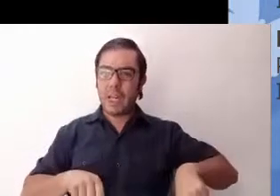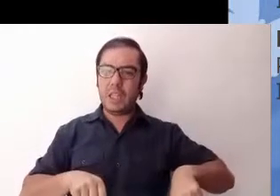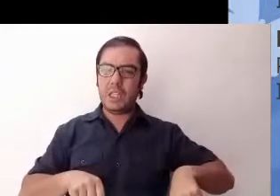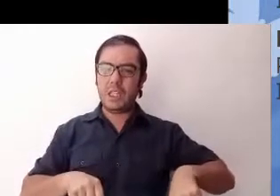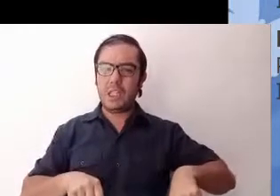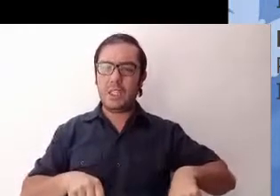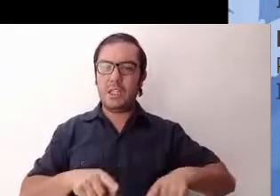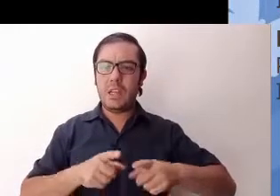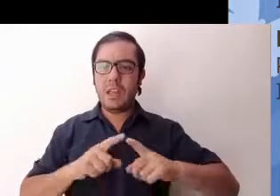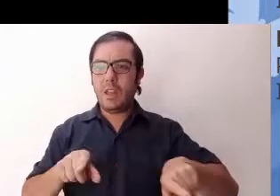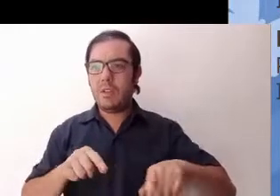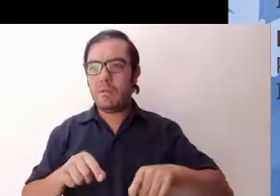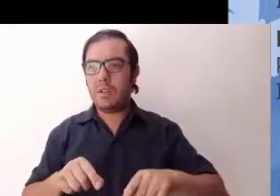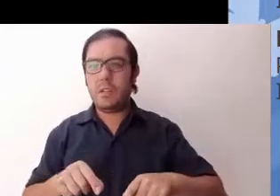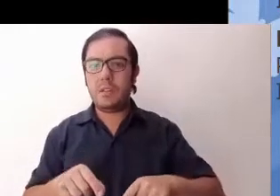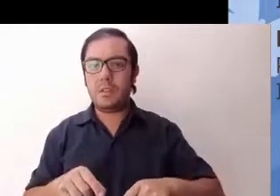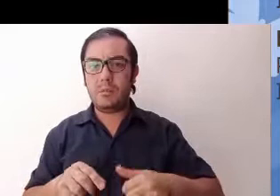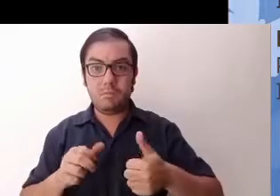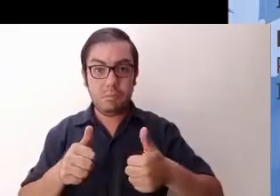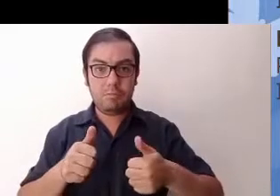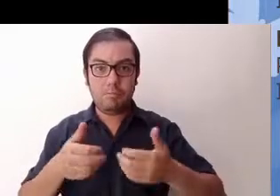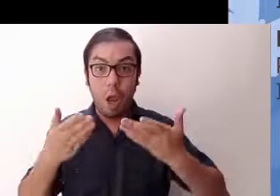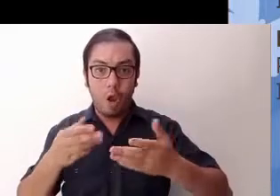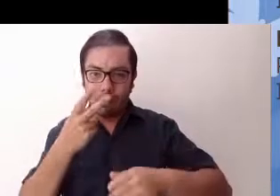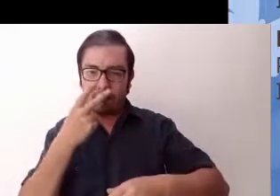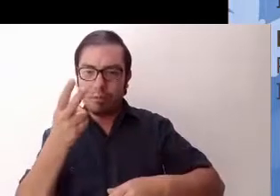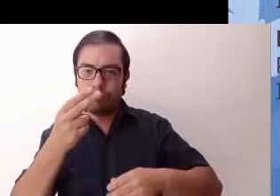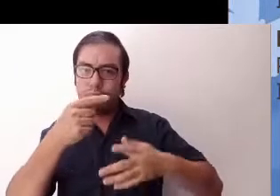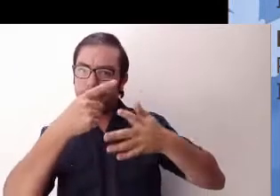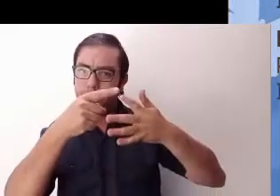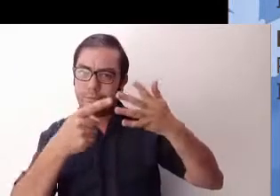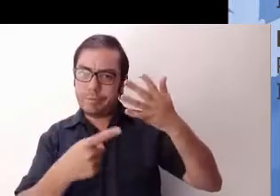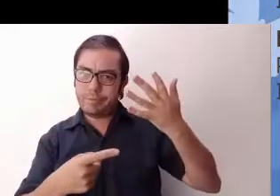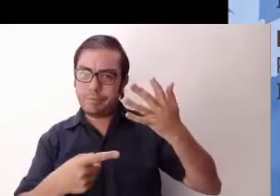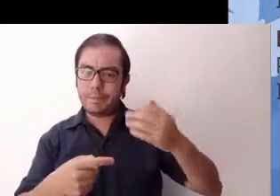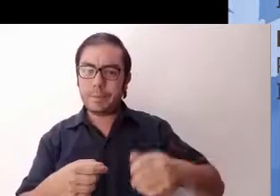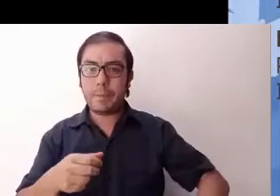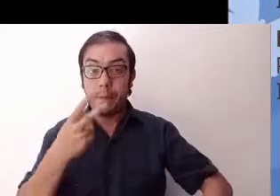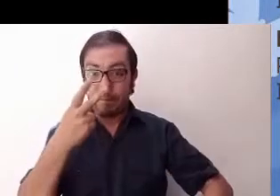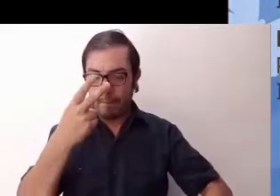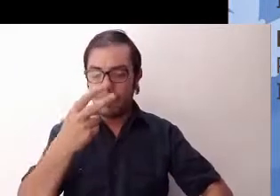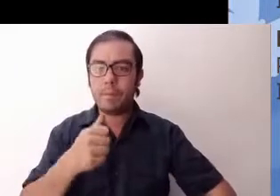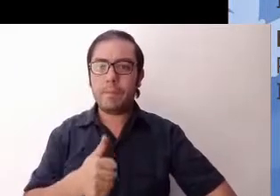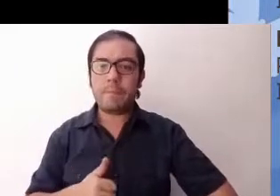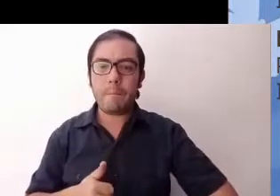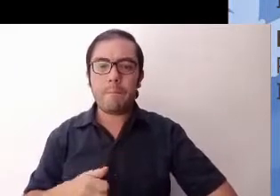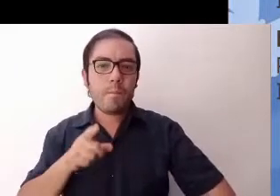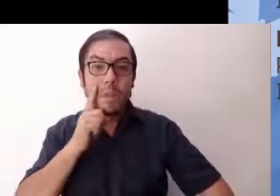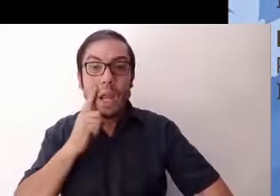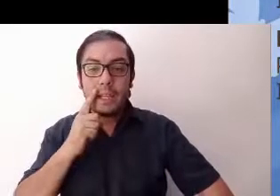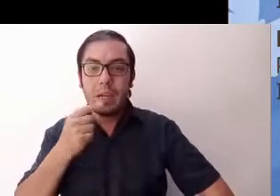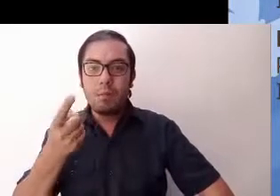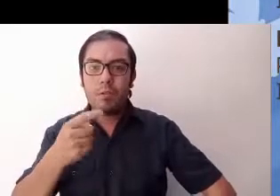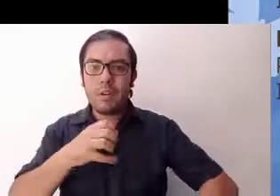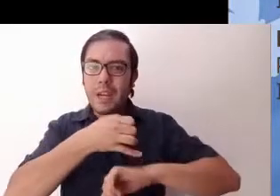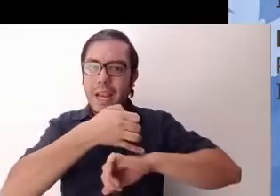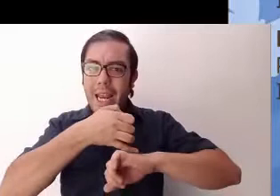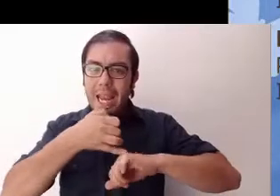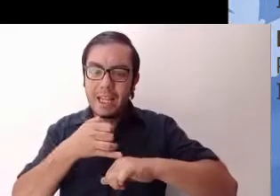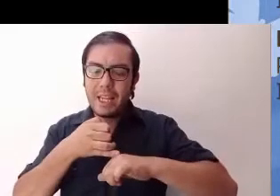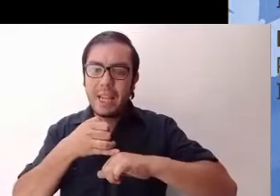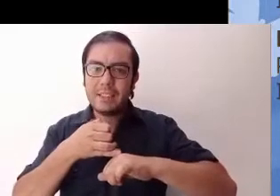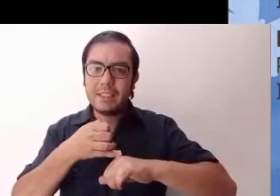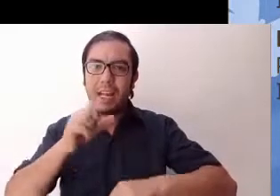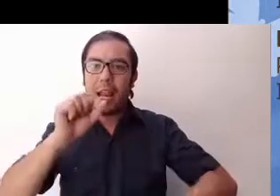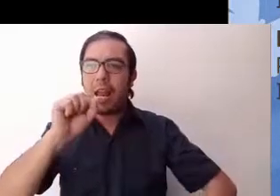Vamos a revisar. Tenemos las heridas abrasivas o erosivas. Estas van a ser provocadas por roce, y esto es súper